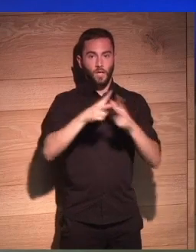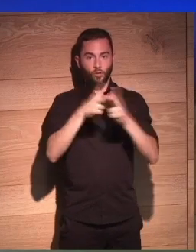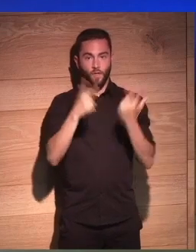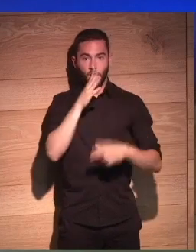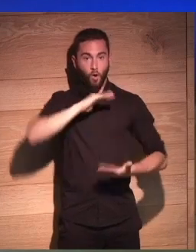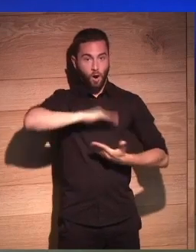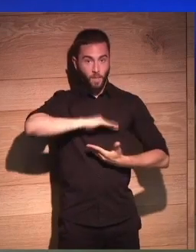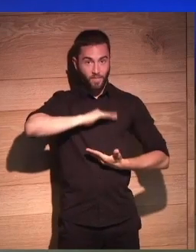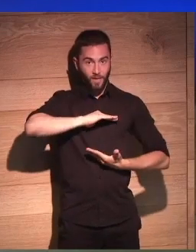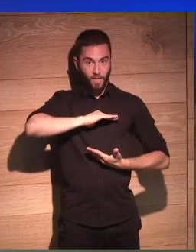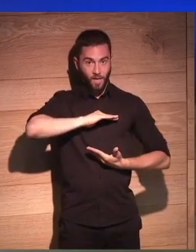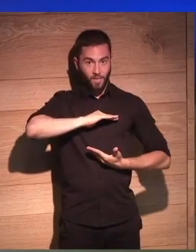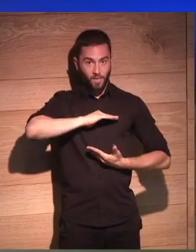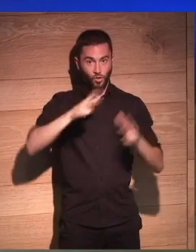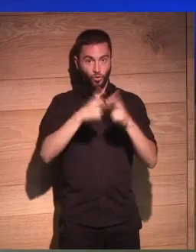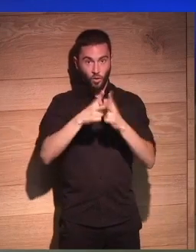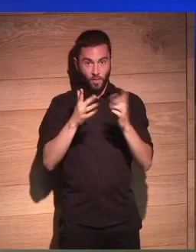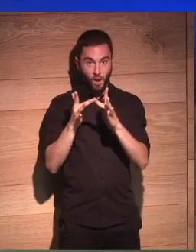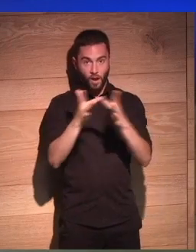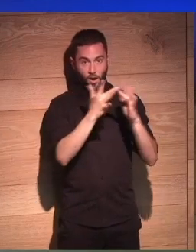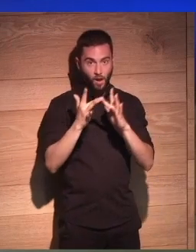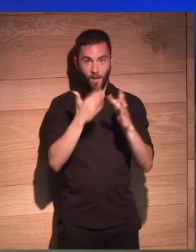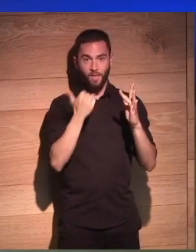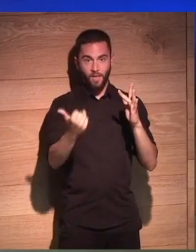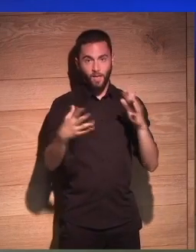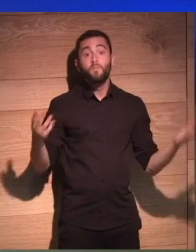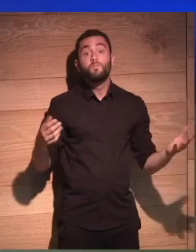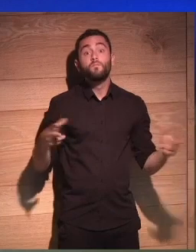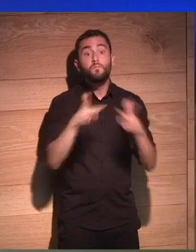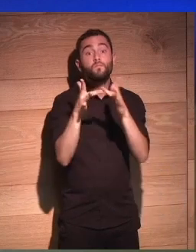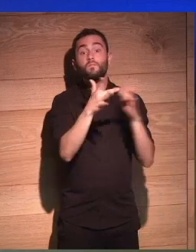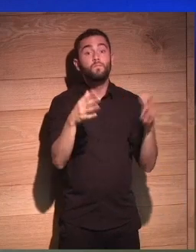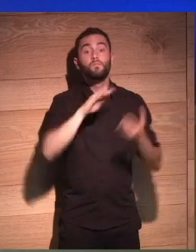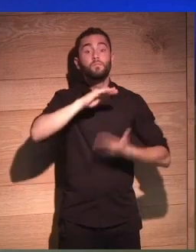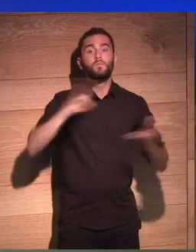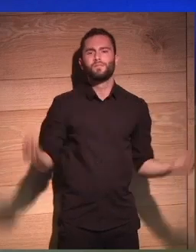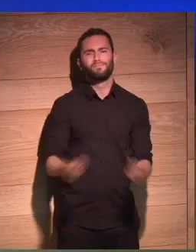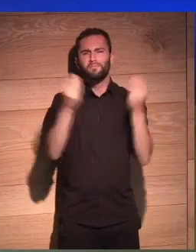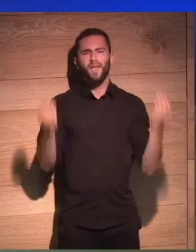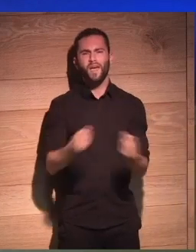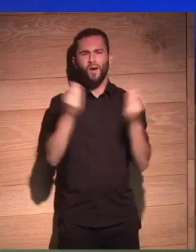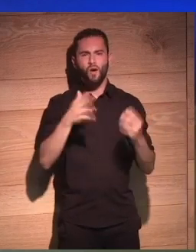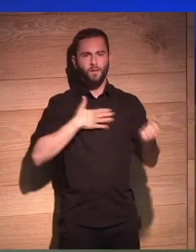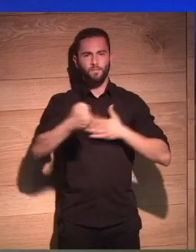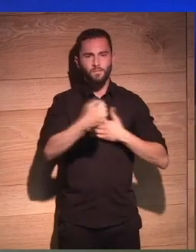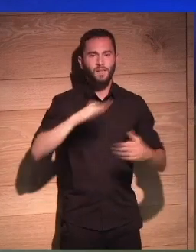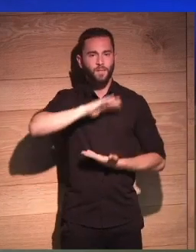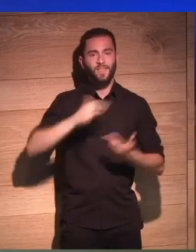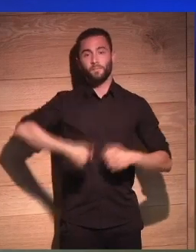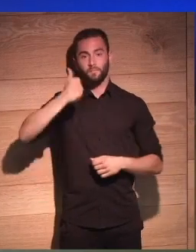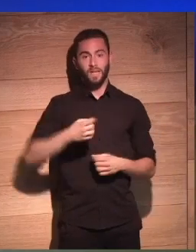la capacidad, la agilidad social mejora con la edad. Tenemos más capacidad de empatizar, tenemos la